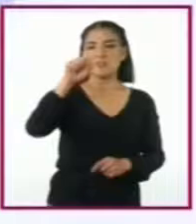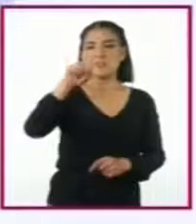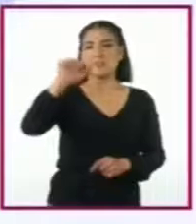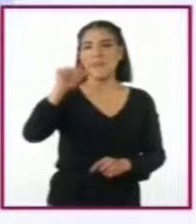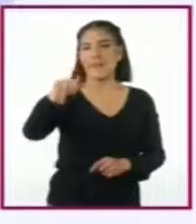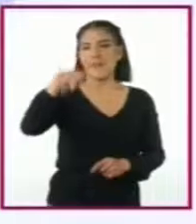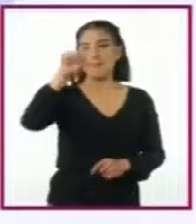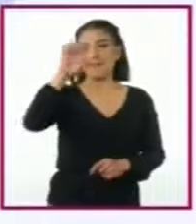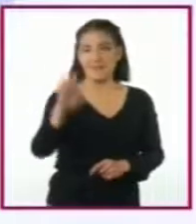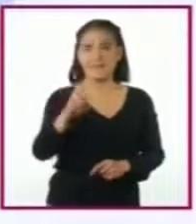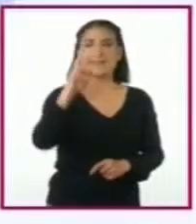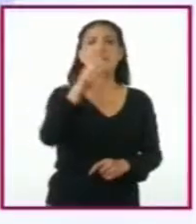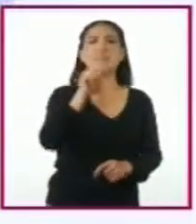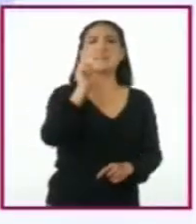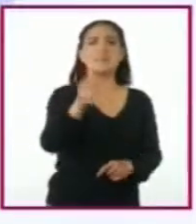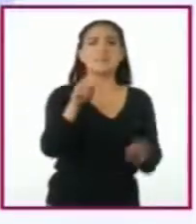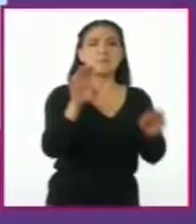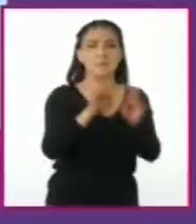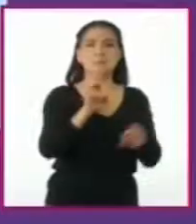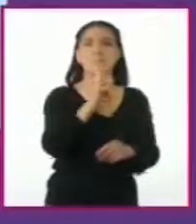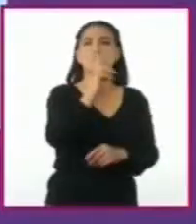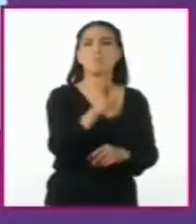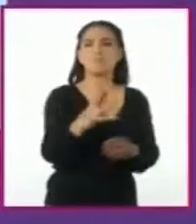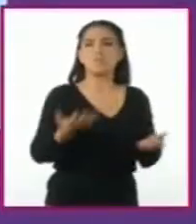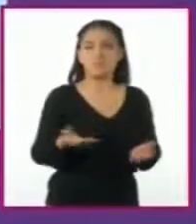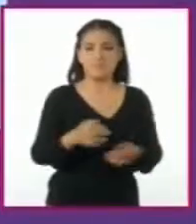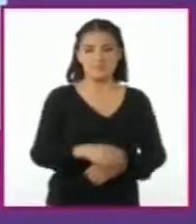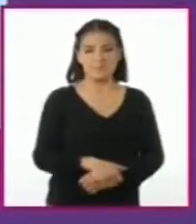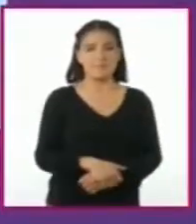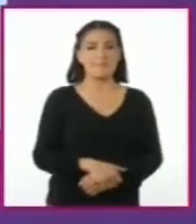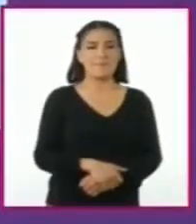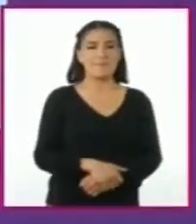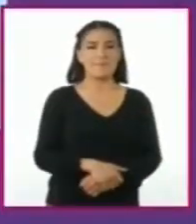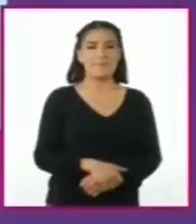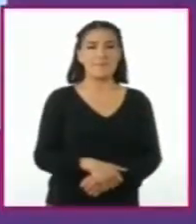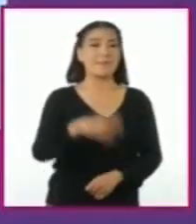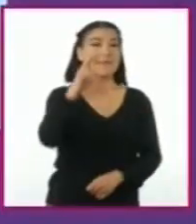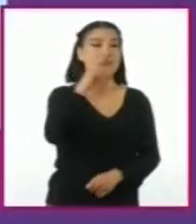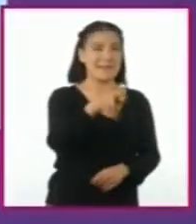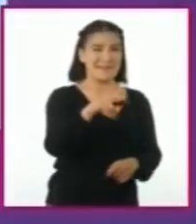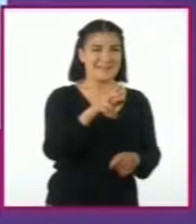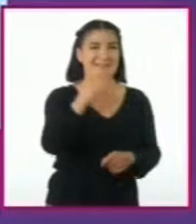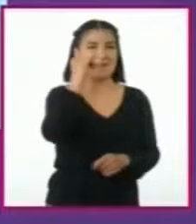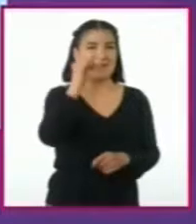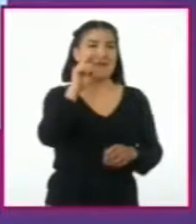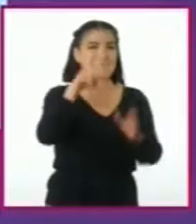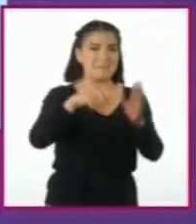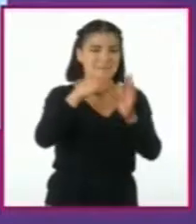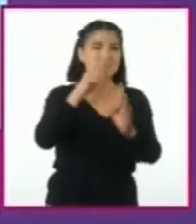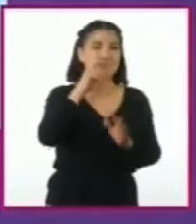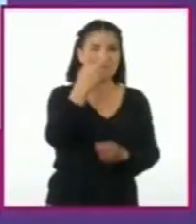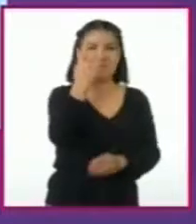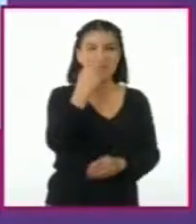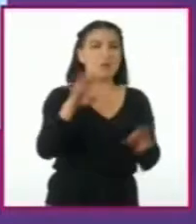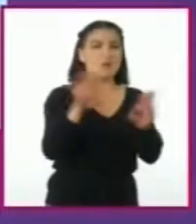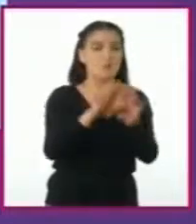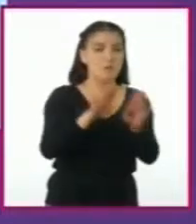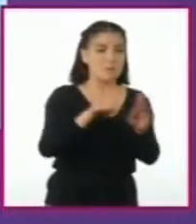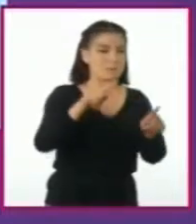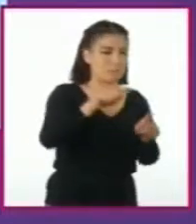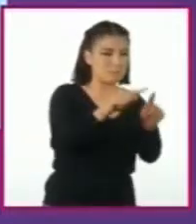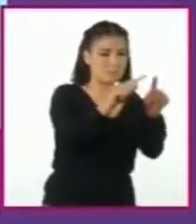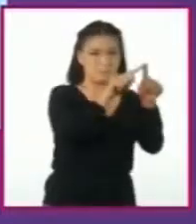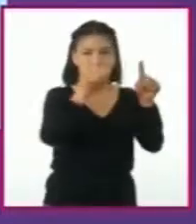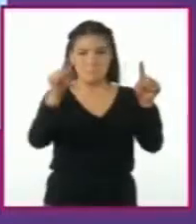¿Qué podemos notar de los resultados obtenidos? De esta manera, podemos saber que los rectángulos de dos